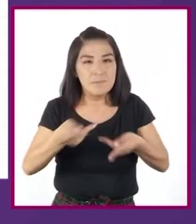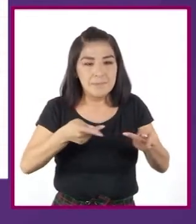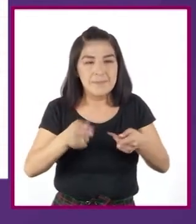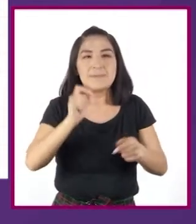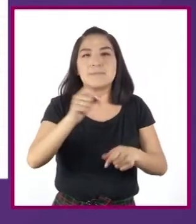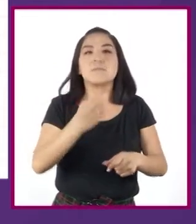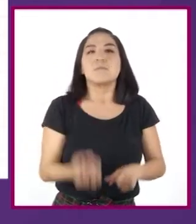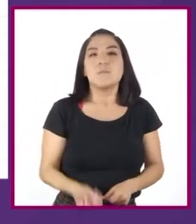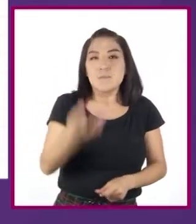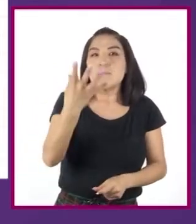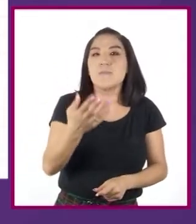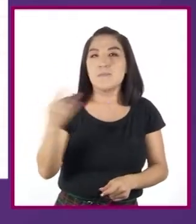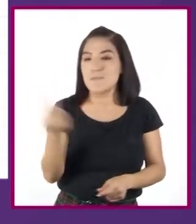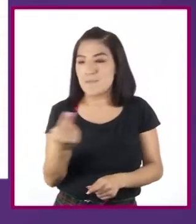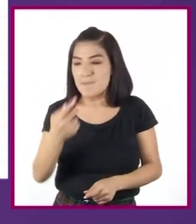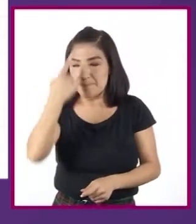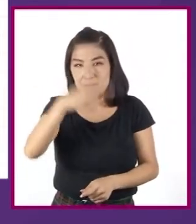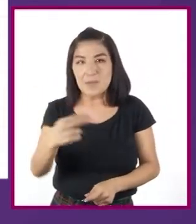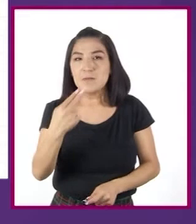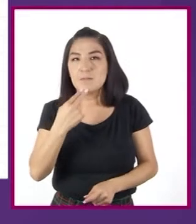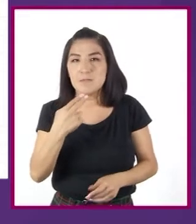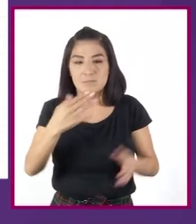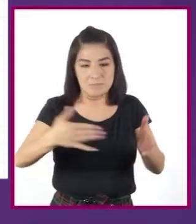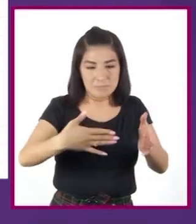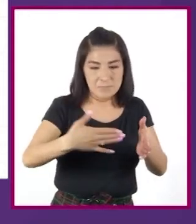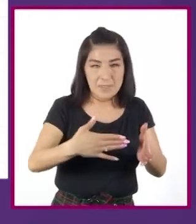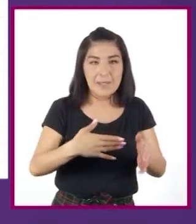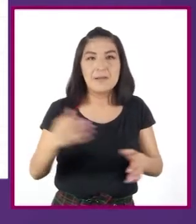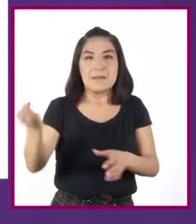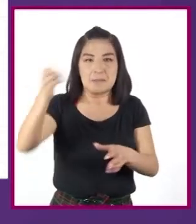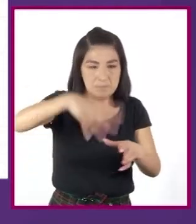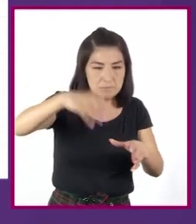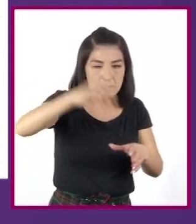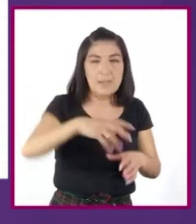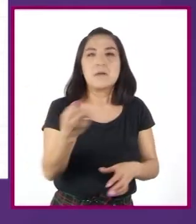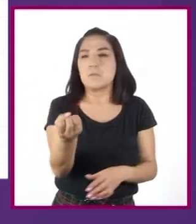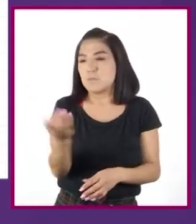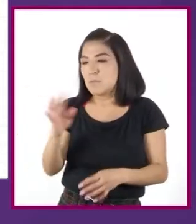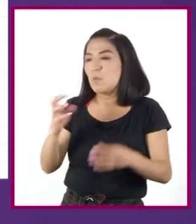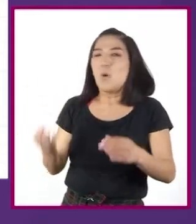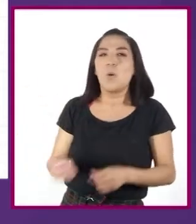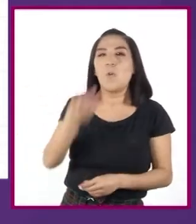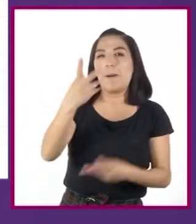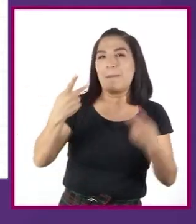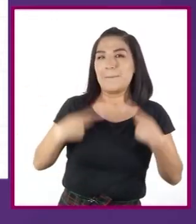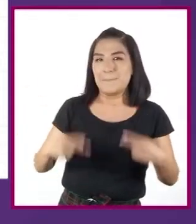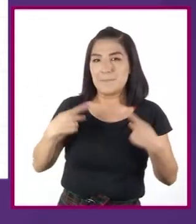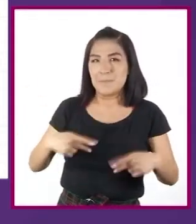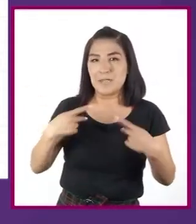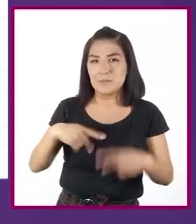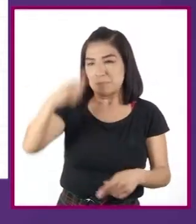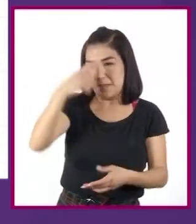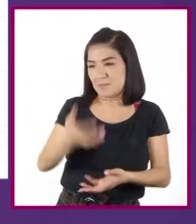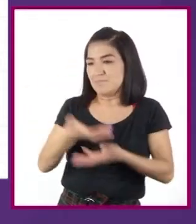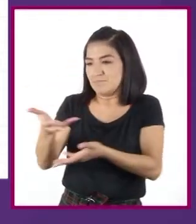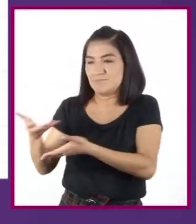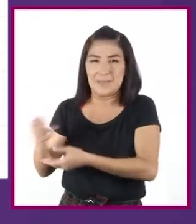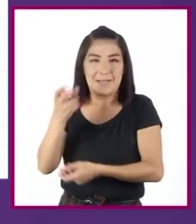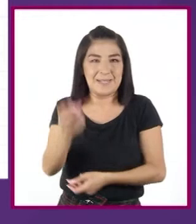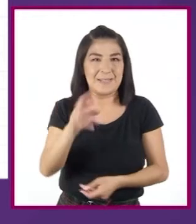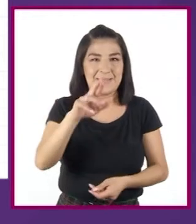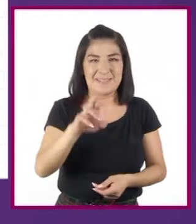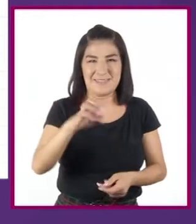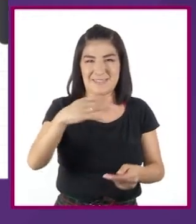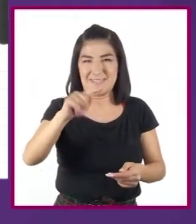cada ingrediente que se va a utilizar y el número de porciones o personas para las cuales está contemplada la receta.